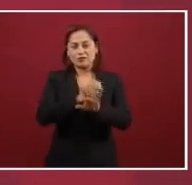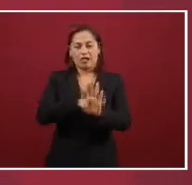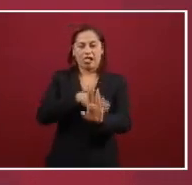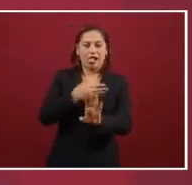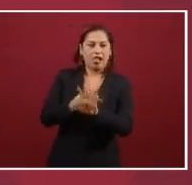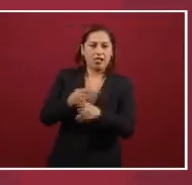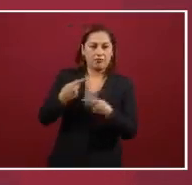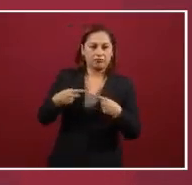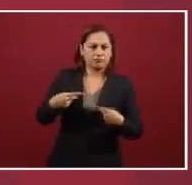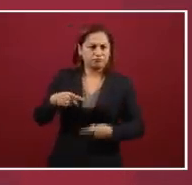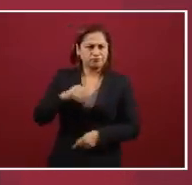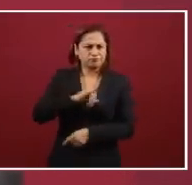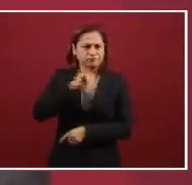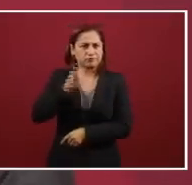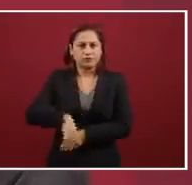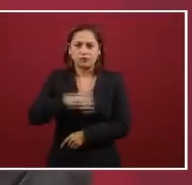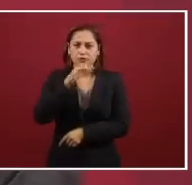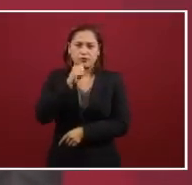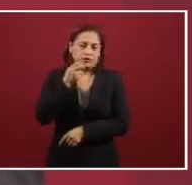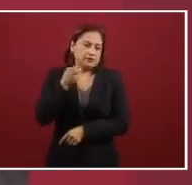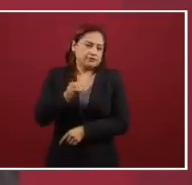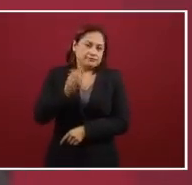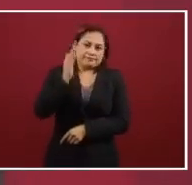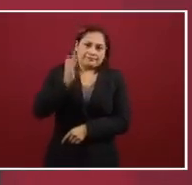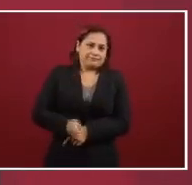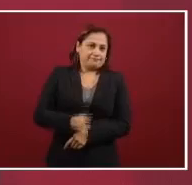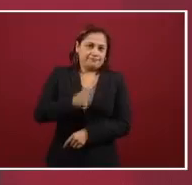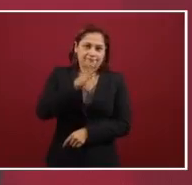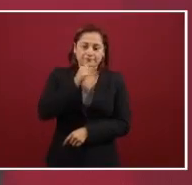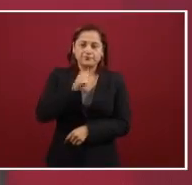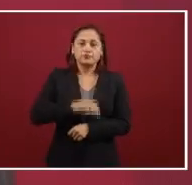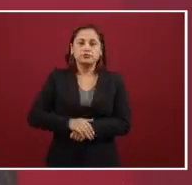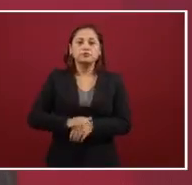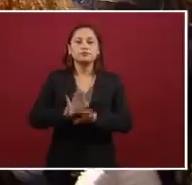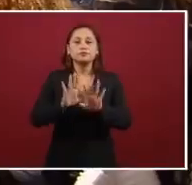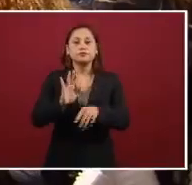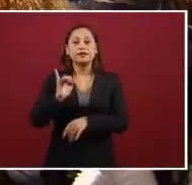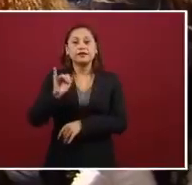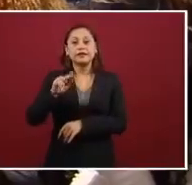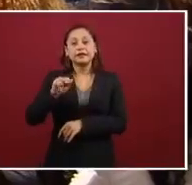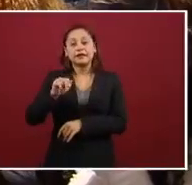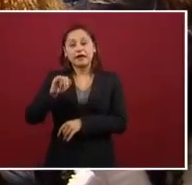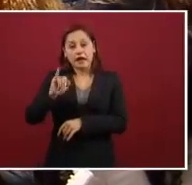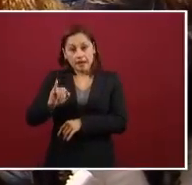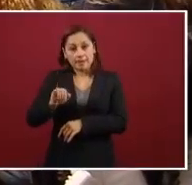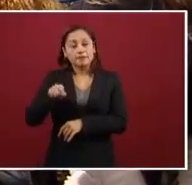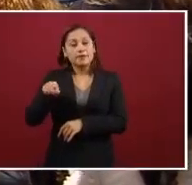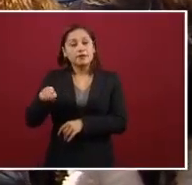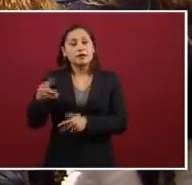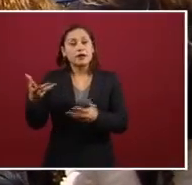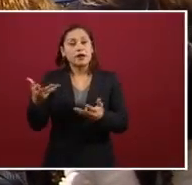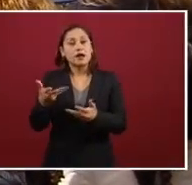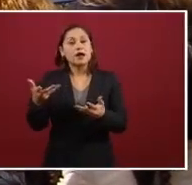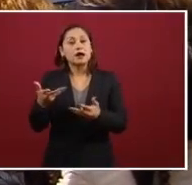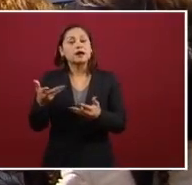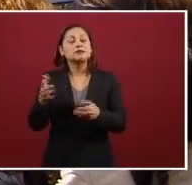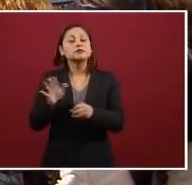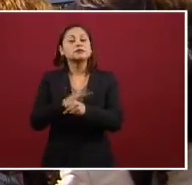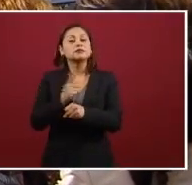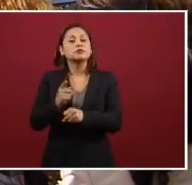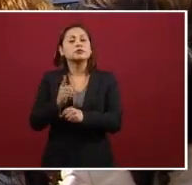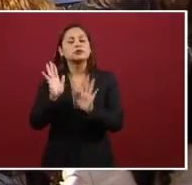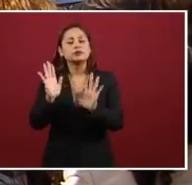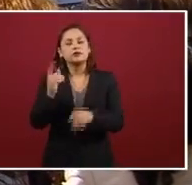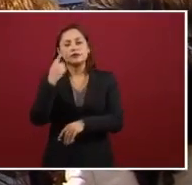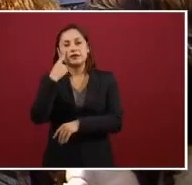porque, para precisar, aclarar. El INAMI sí lo hace, sí los mueve, porque en Tamaulipas tenemos una cierta capacidad en